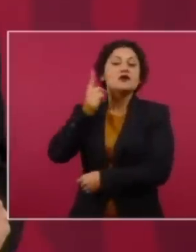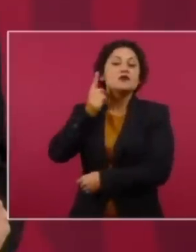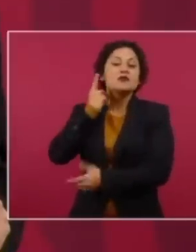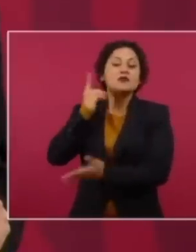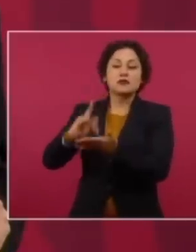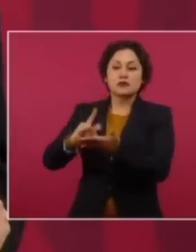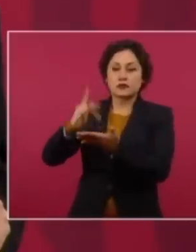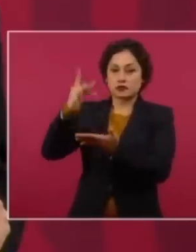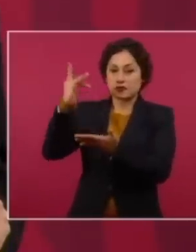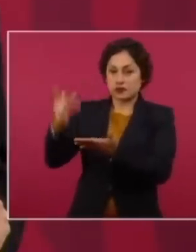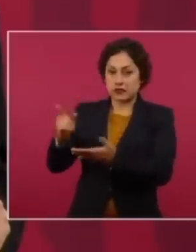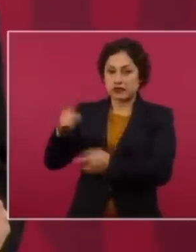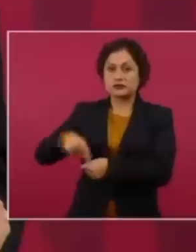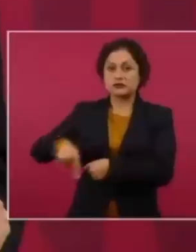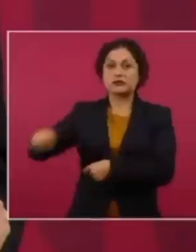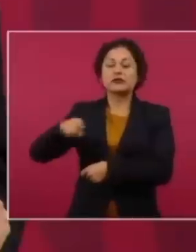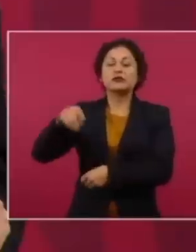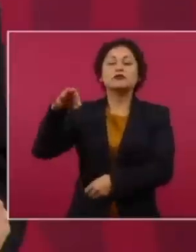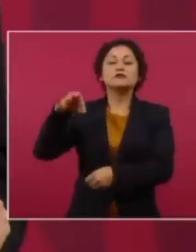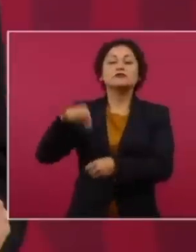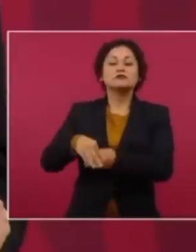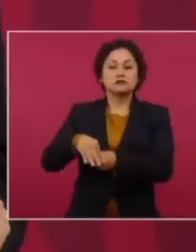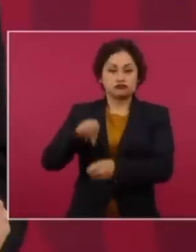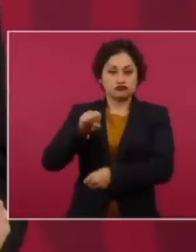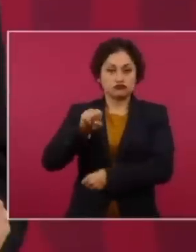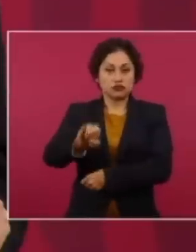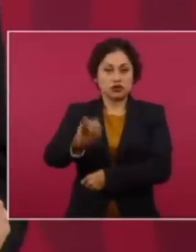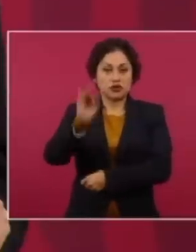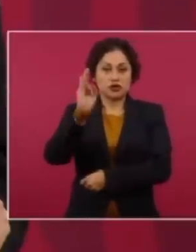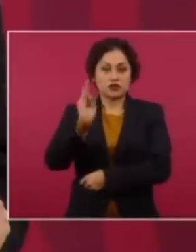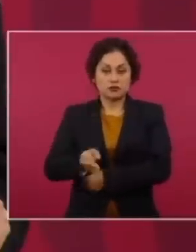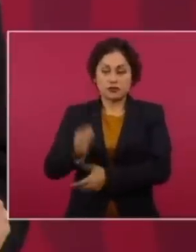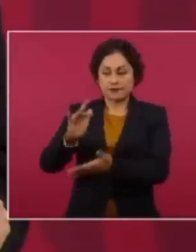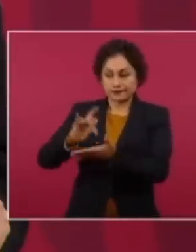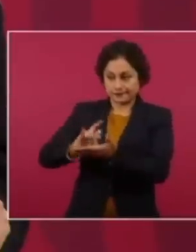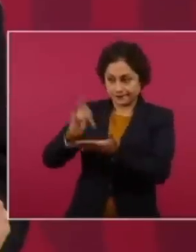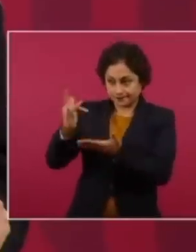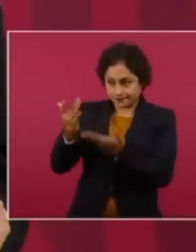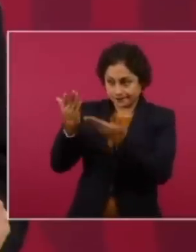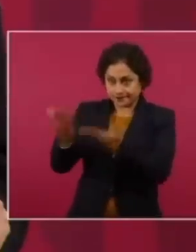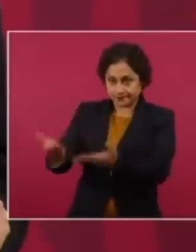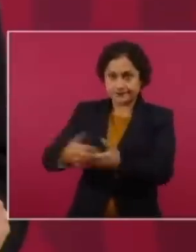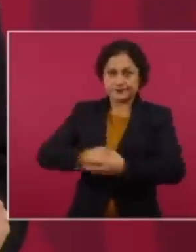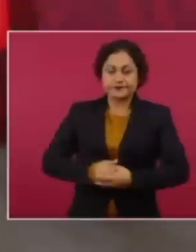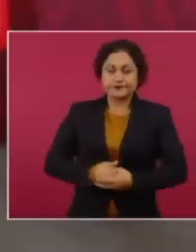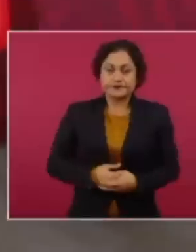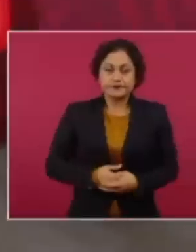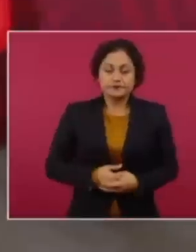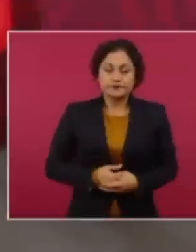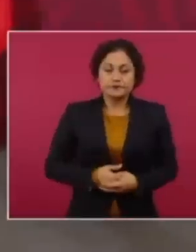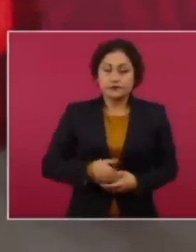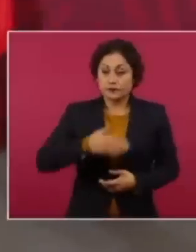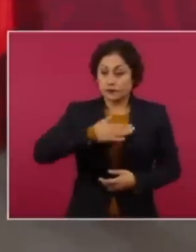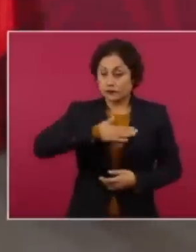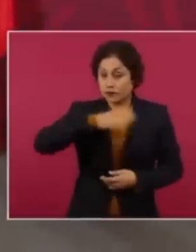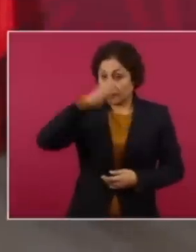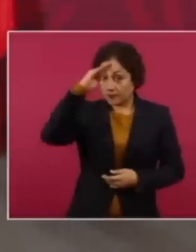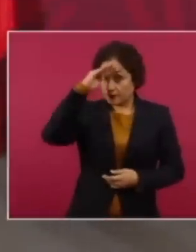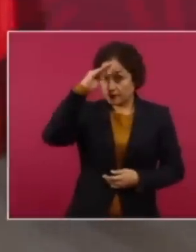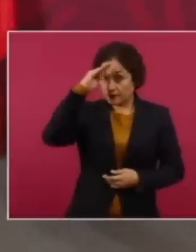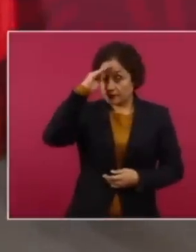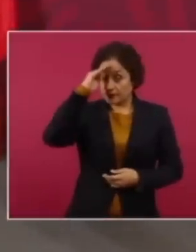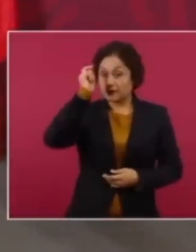son Ricardo Monreal y el chihuahuense Rafael Espino que es el presidente